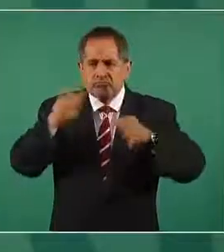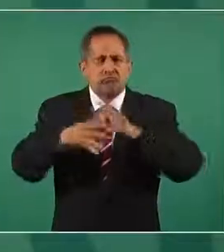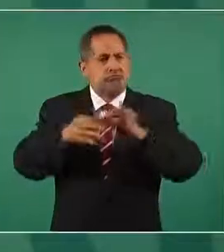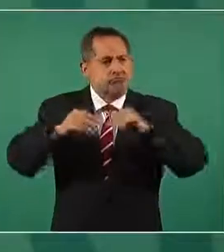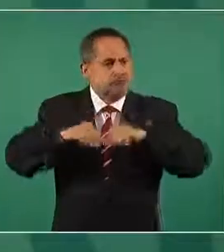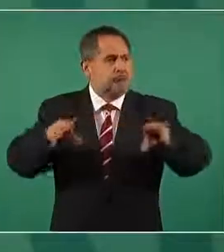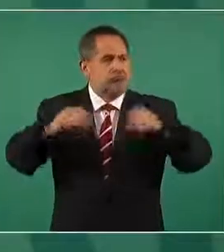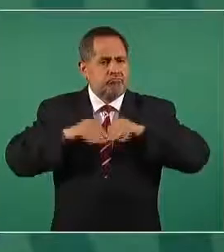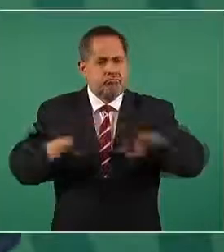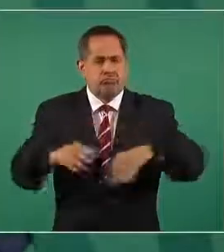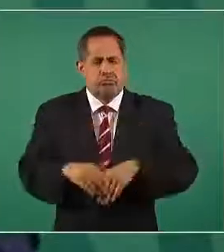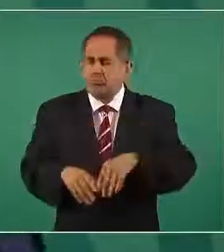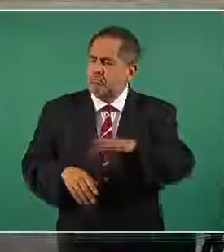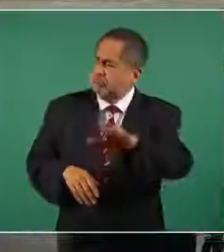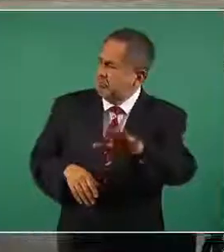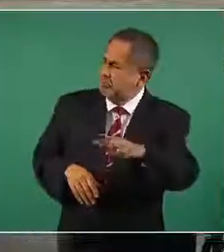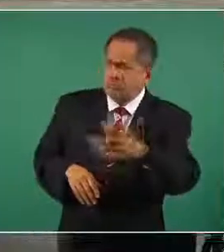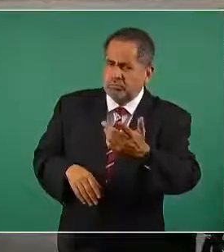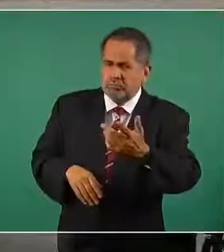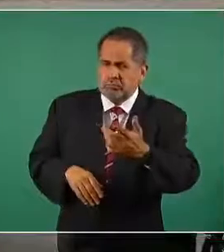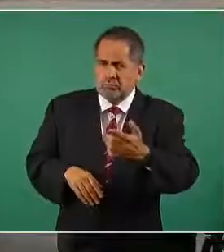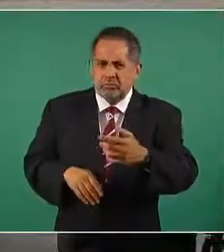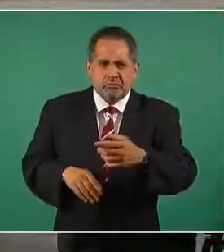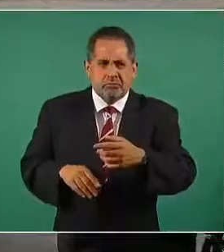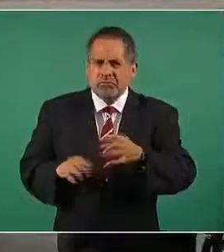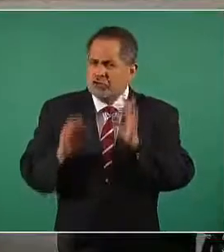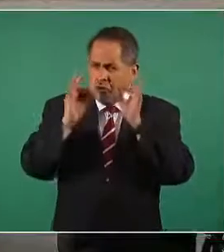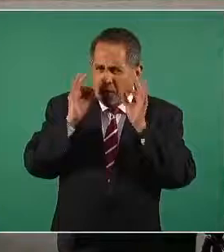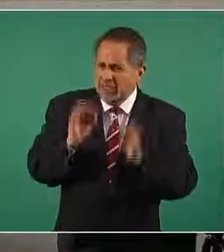por cierto son tiempos oficiales.